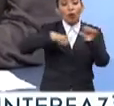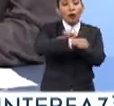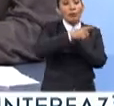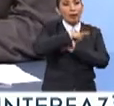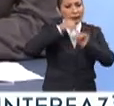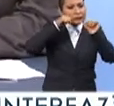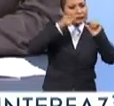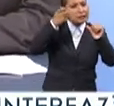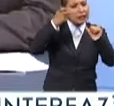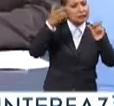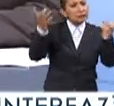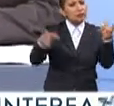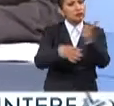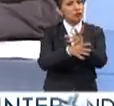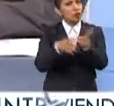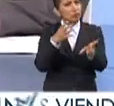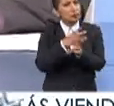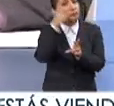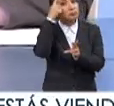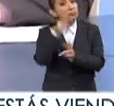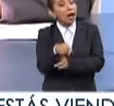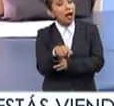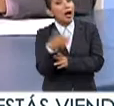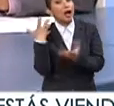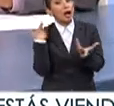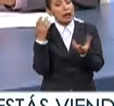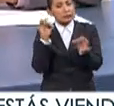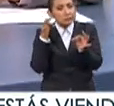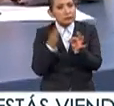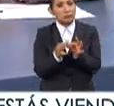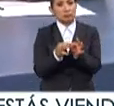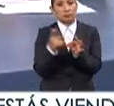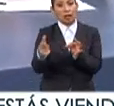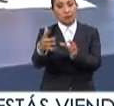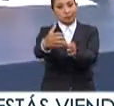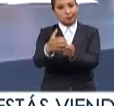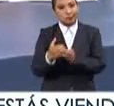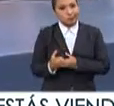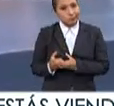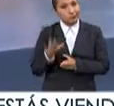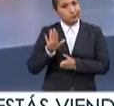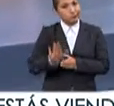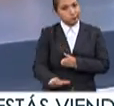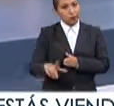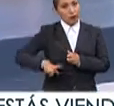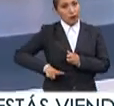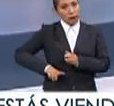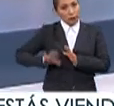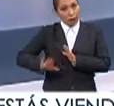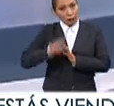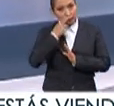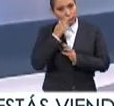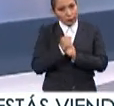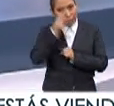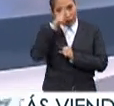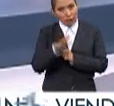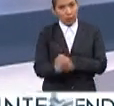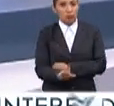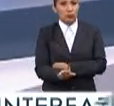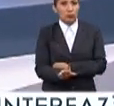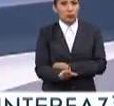atender muy bien esas cosas para que lo ideal sería es que fuera patrimonio digamos grande de todos los mexicanos